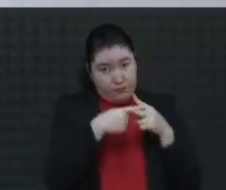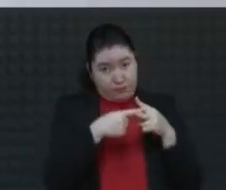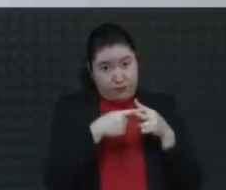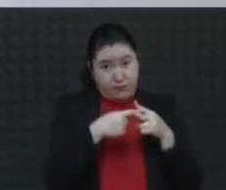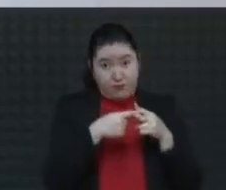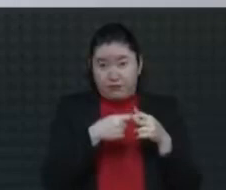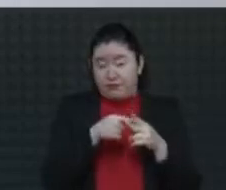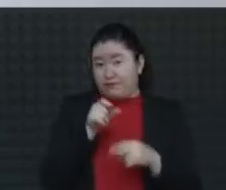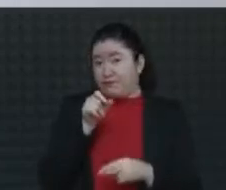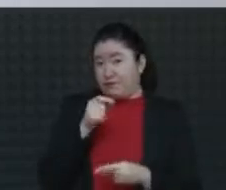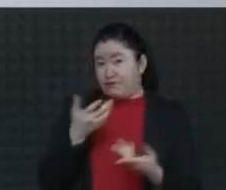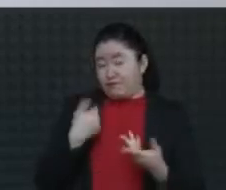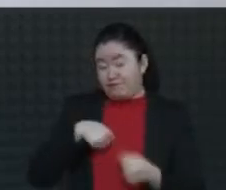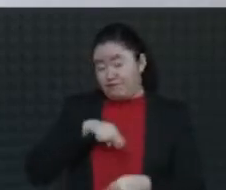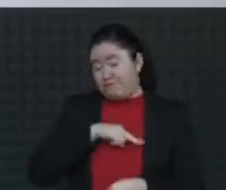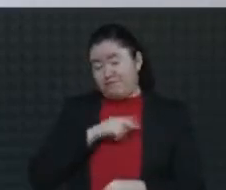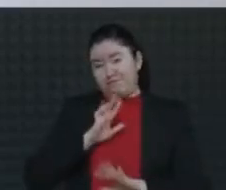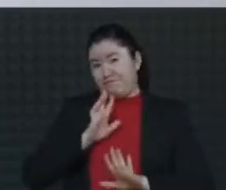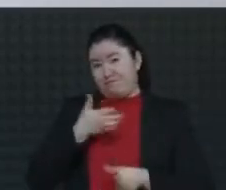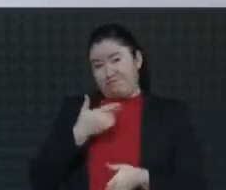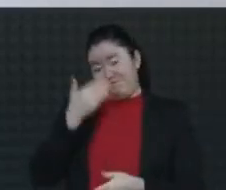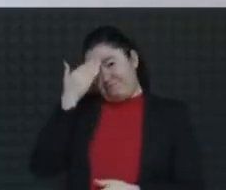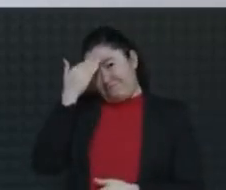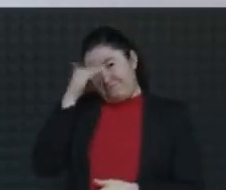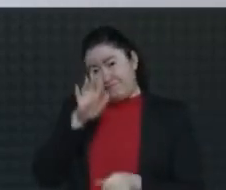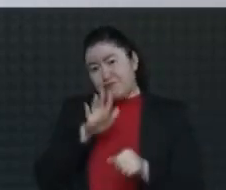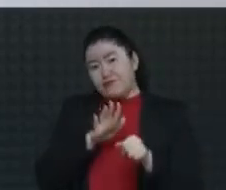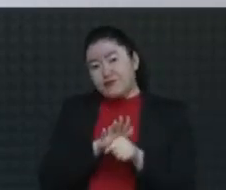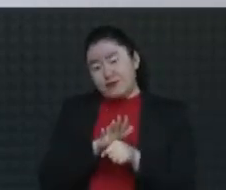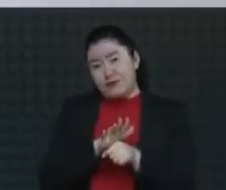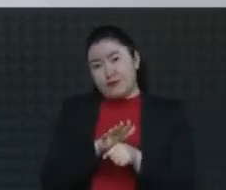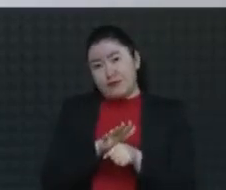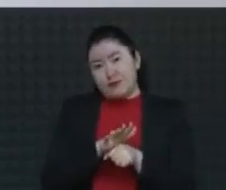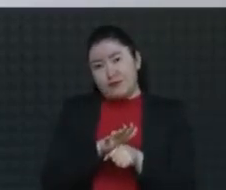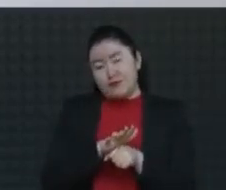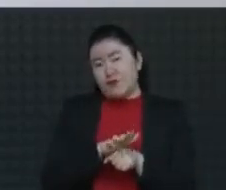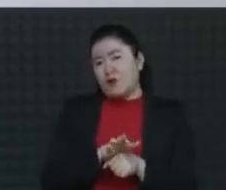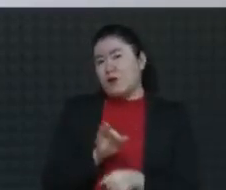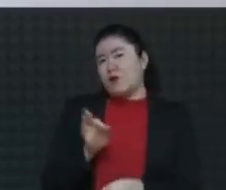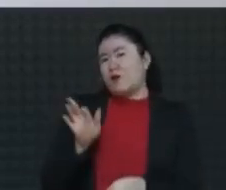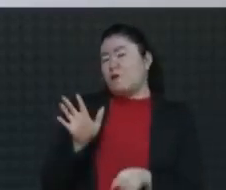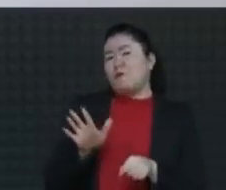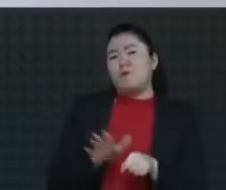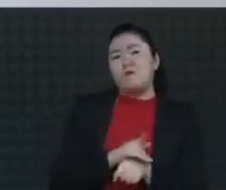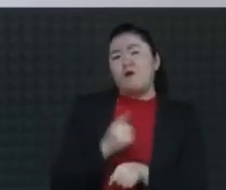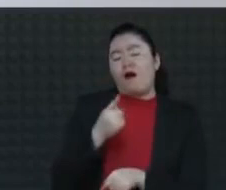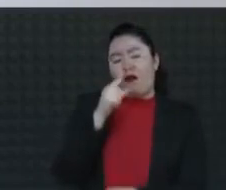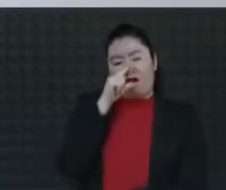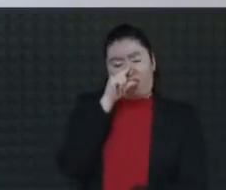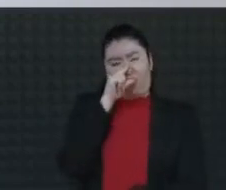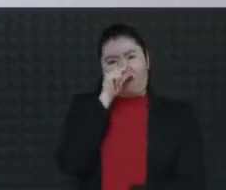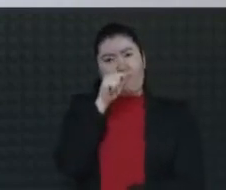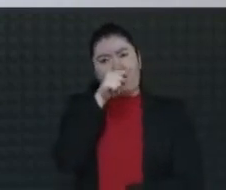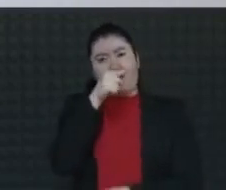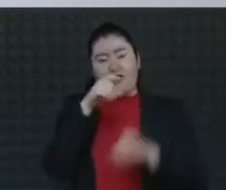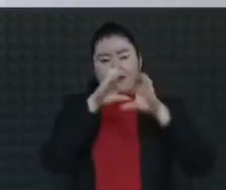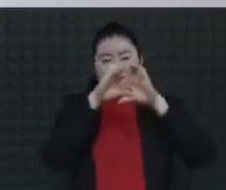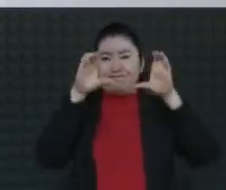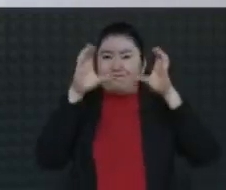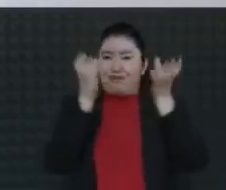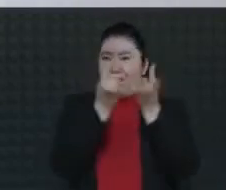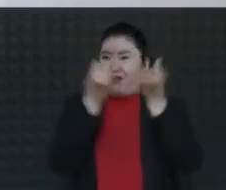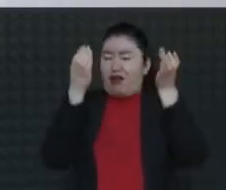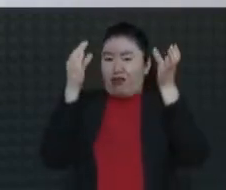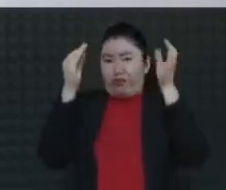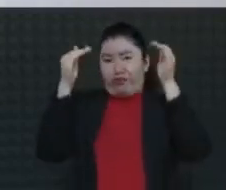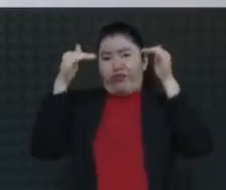avanzados, hemos llegado a una conclusión sobre la probable causa inmediata del colapso del tramo